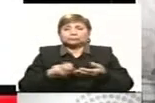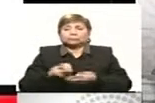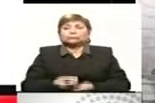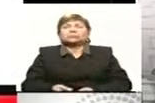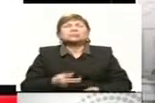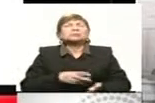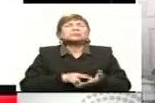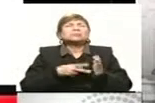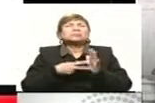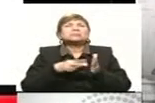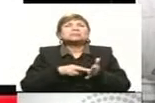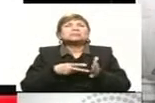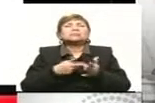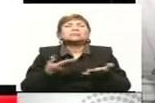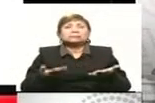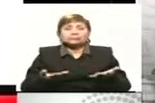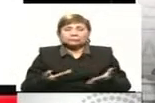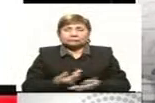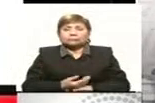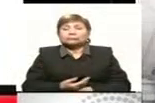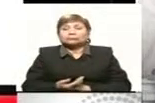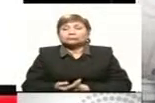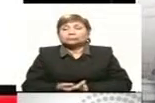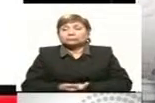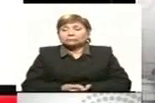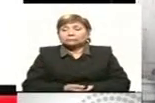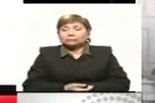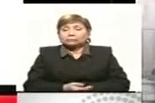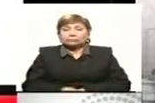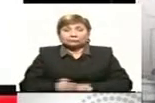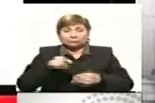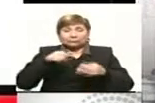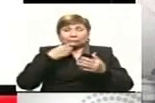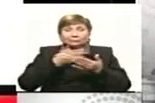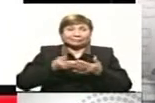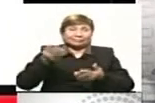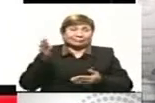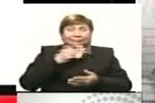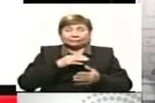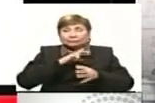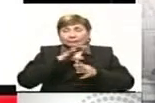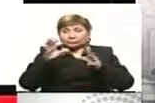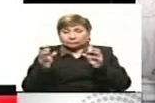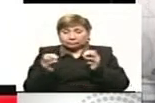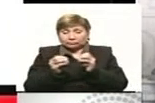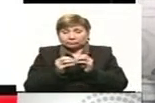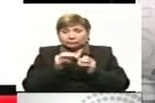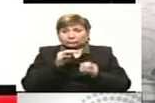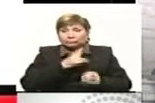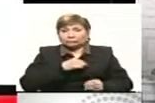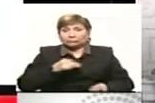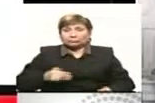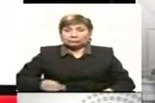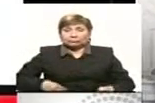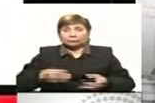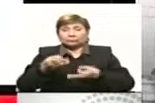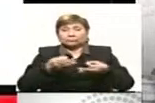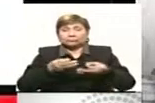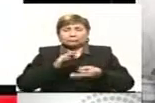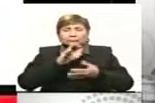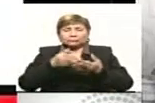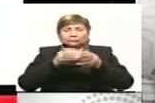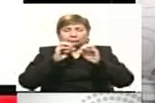quiere decir con esto? Este diapositiva anterior muestra el presupuesto del MEF y de todos los